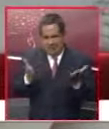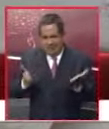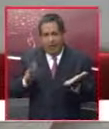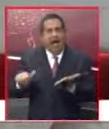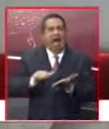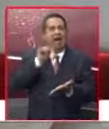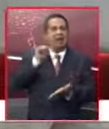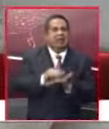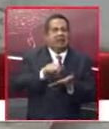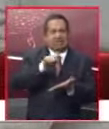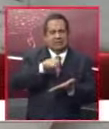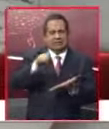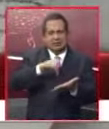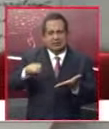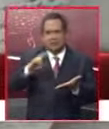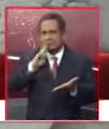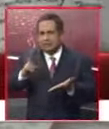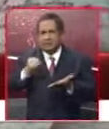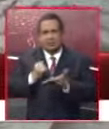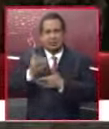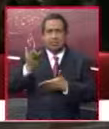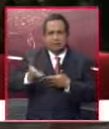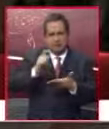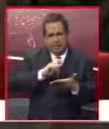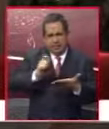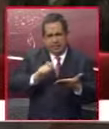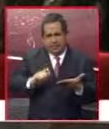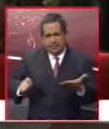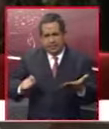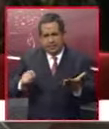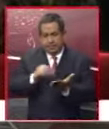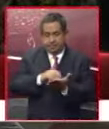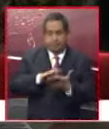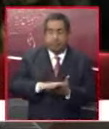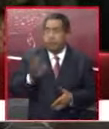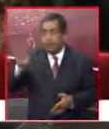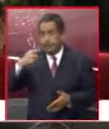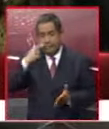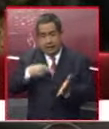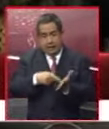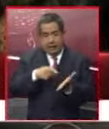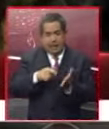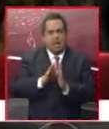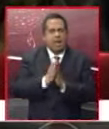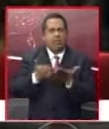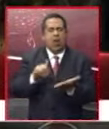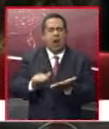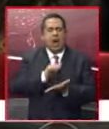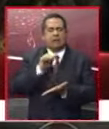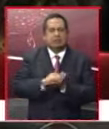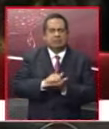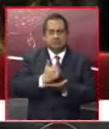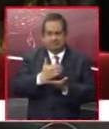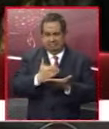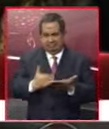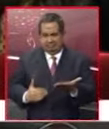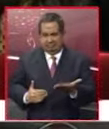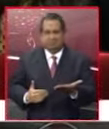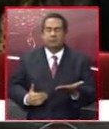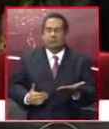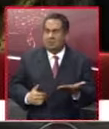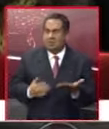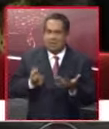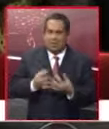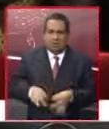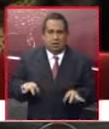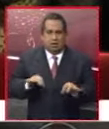de las sesiones, dictámenes y peticiones. En este libro de actas es sumamente importante